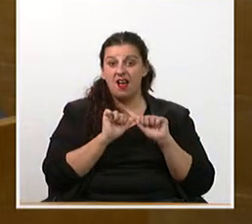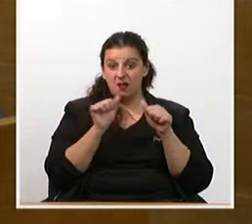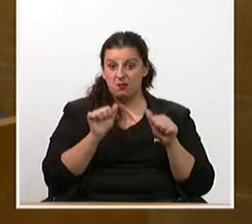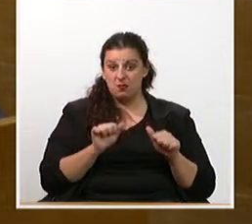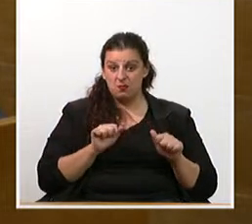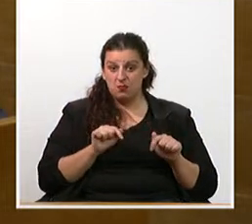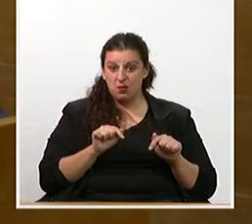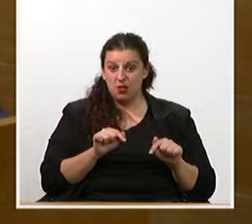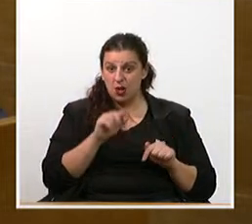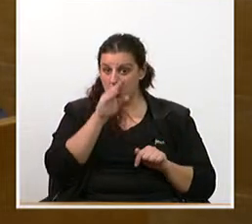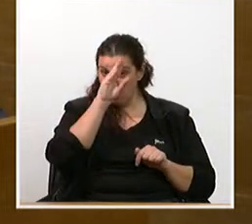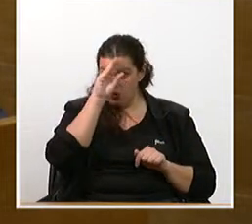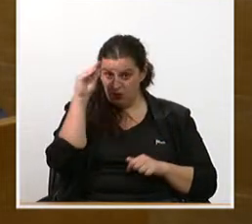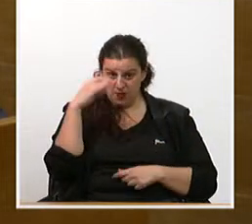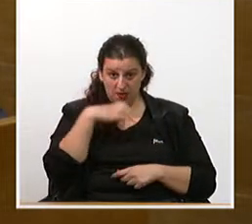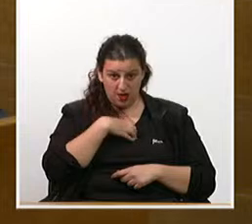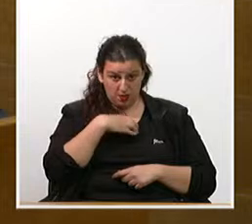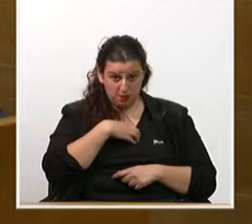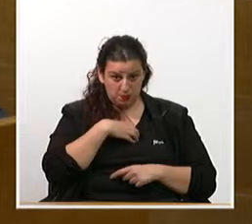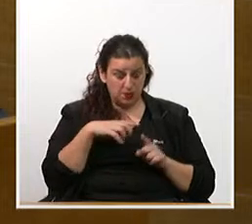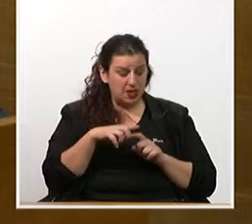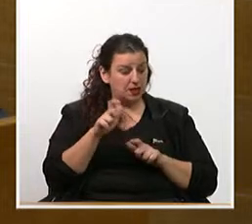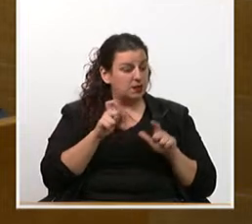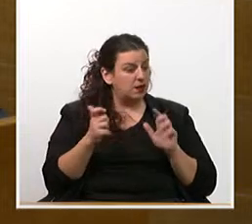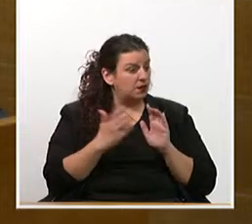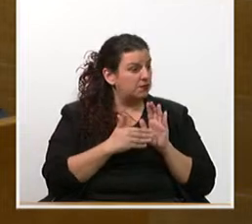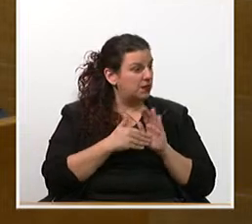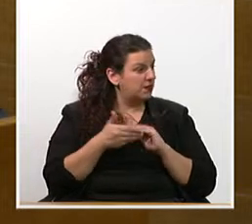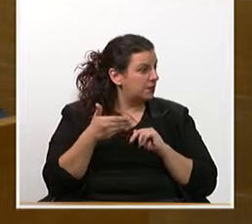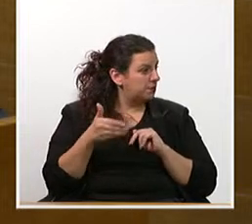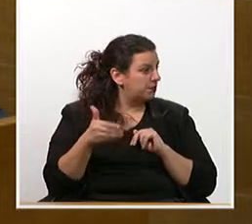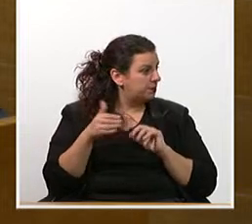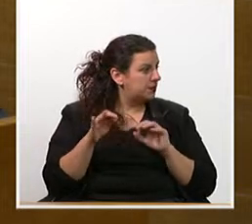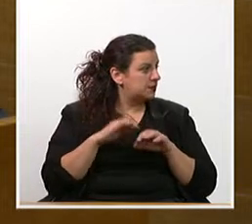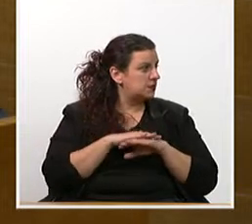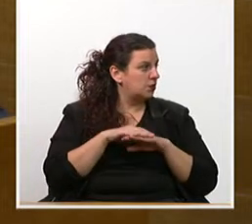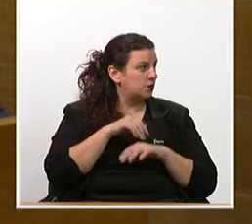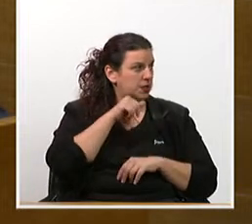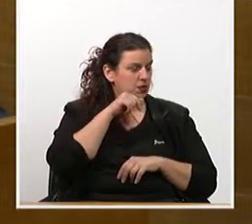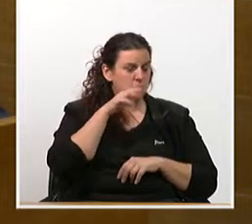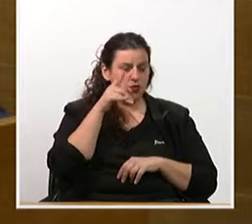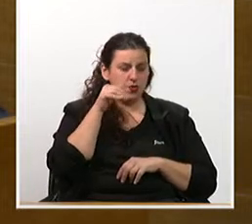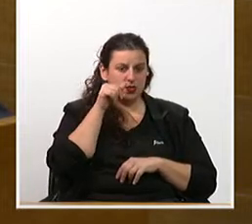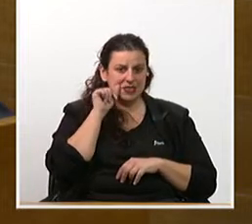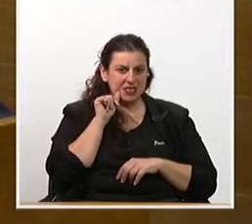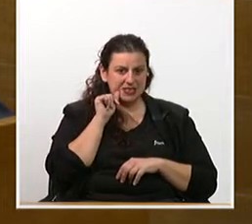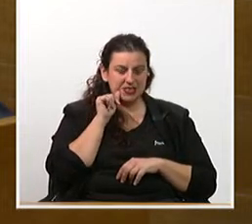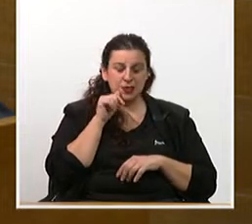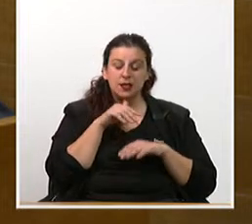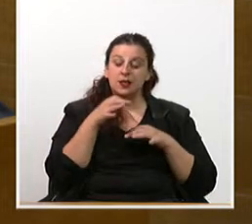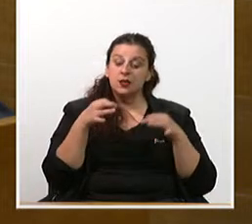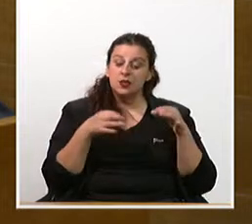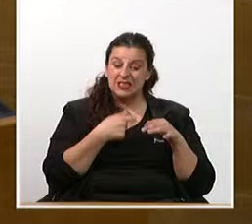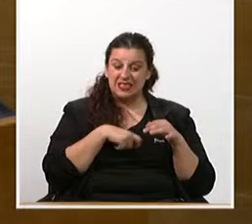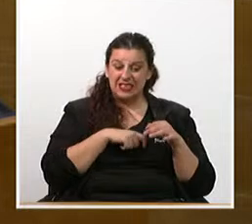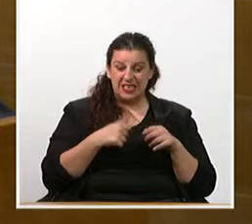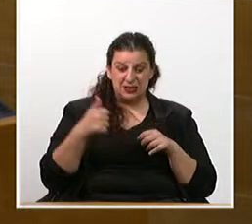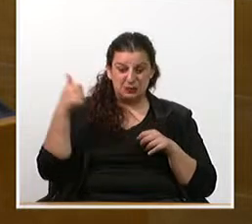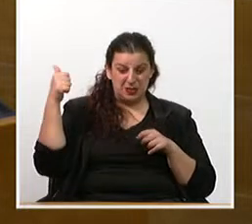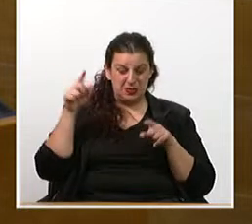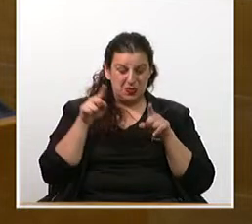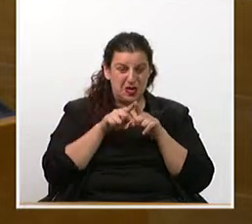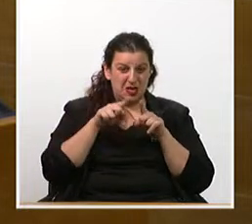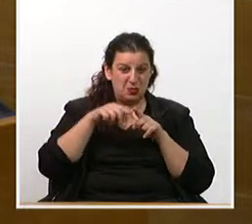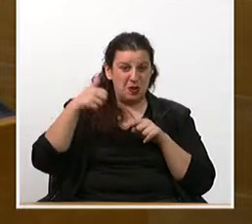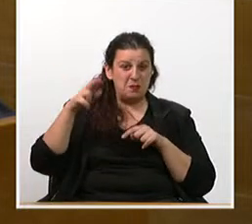no podemos olvidar el ninguneo que sufrimos los valencianos por parte del gobierno de Sánchez la justicia española se encuentra al nivel de mauritania con